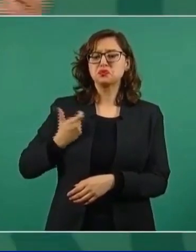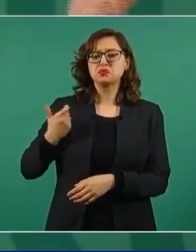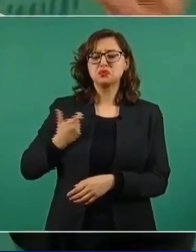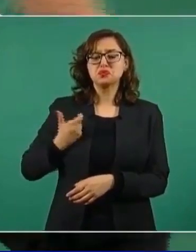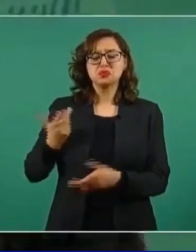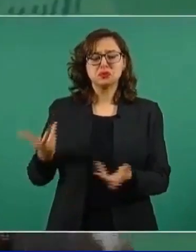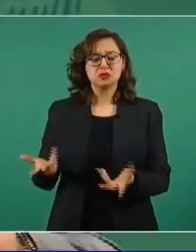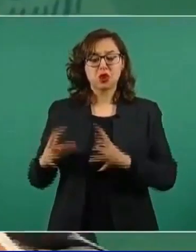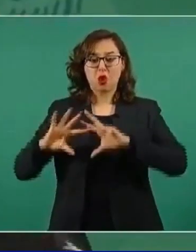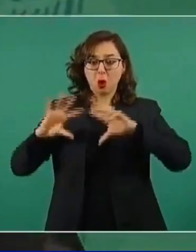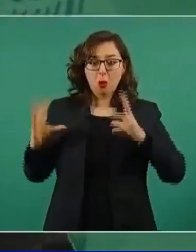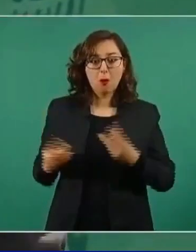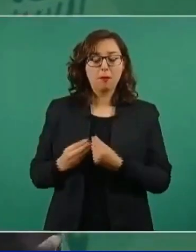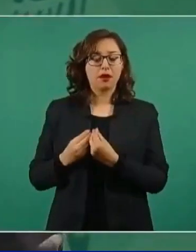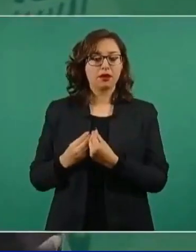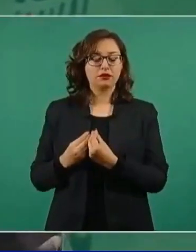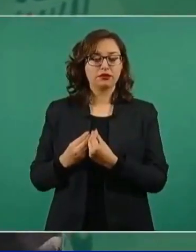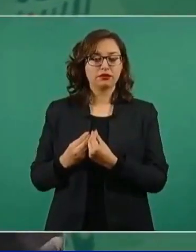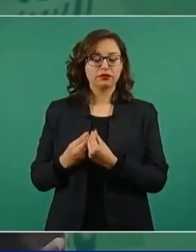prestaciones.